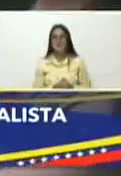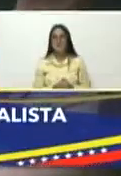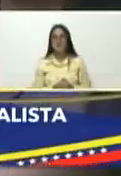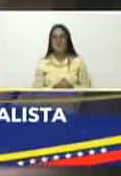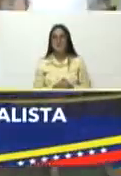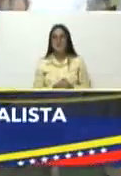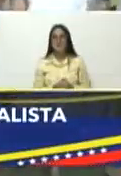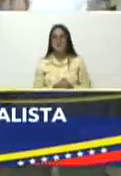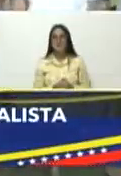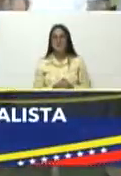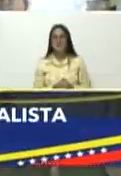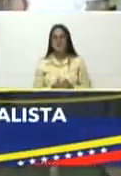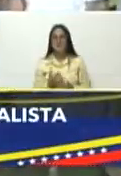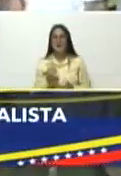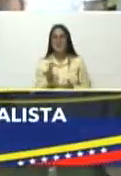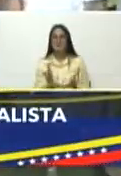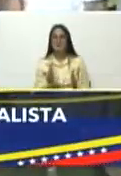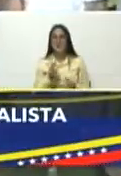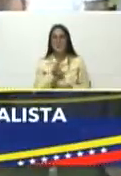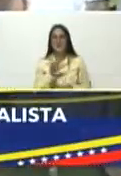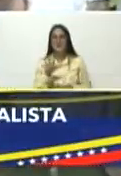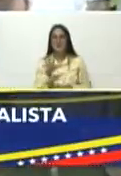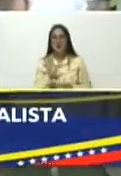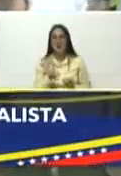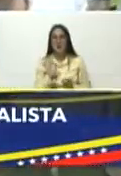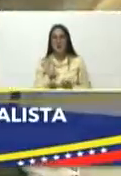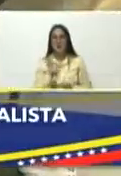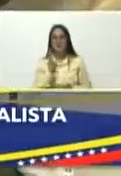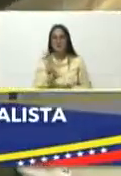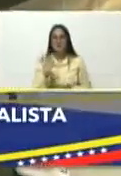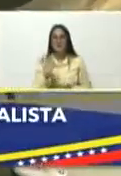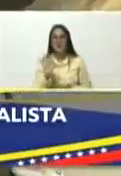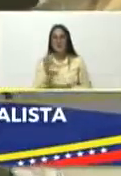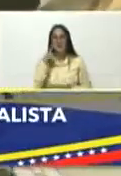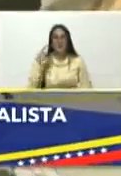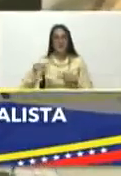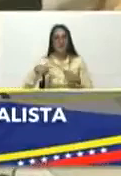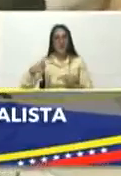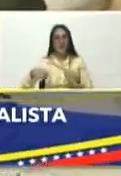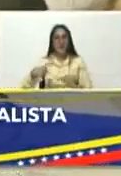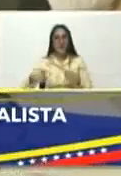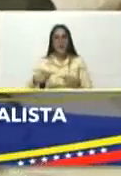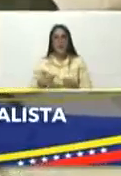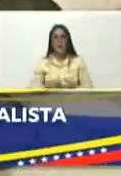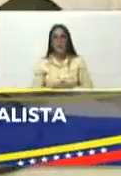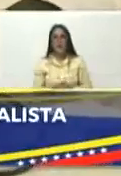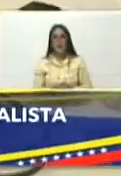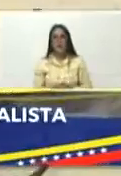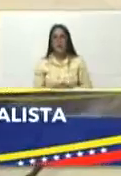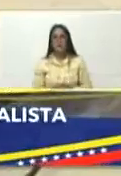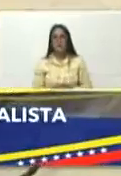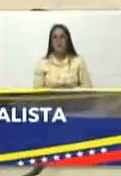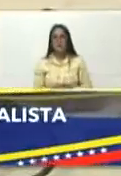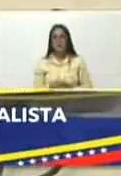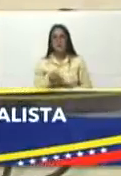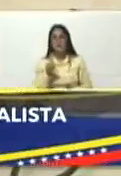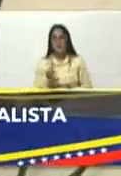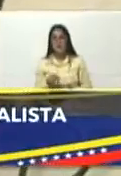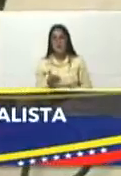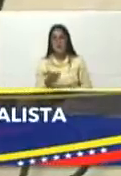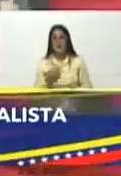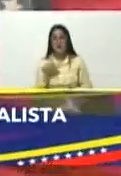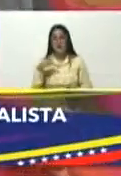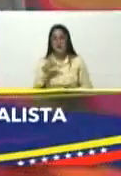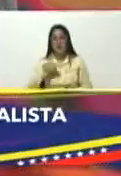Vegas tenemos alrededor de 25 a 50 diarios. También, ciudadano presidente, nosotros desde